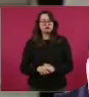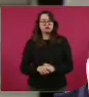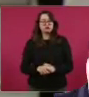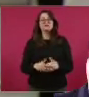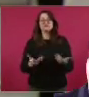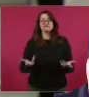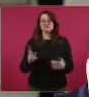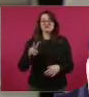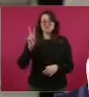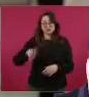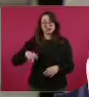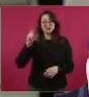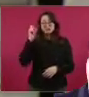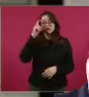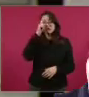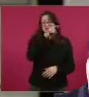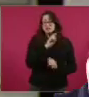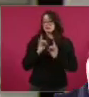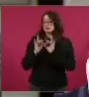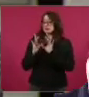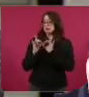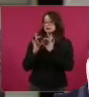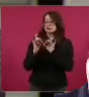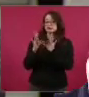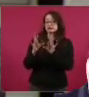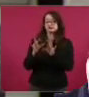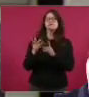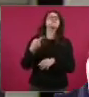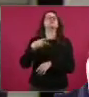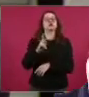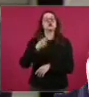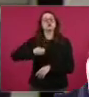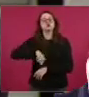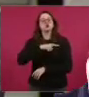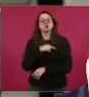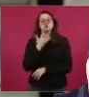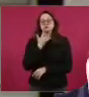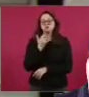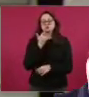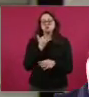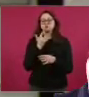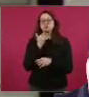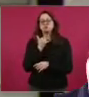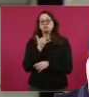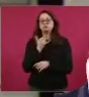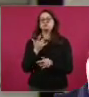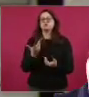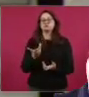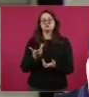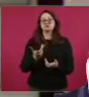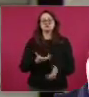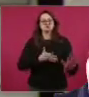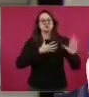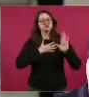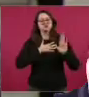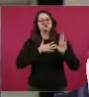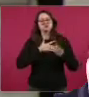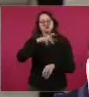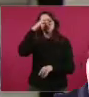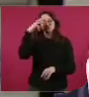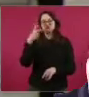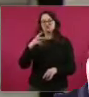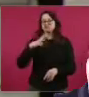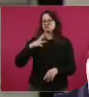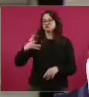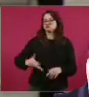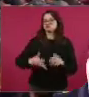complicado, superamos adversidades y vivimos con el compromiso de poner en alto el nombre de México y ver con